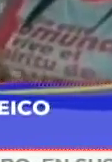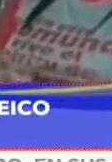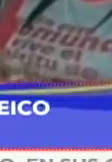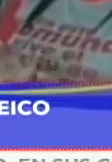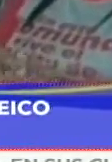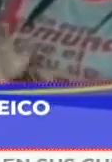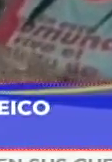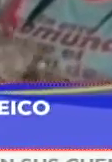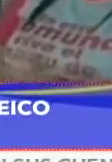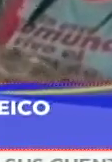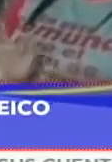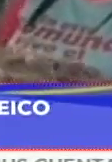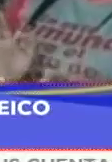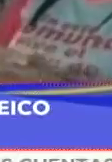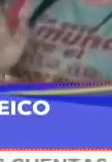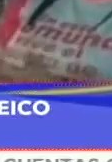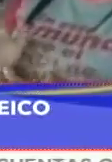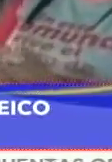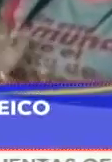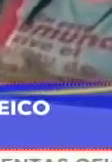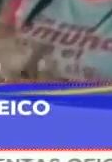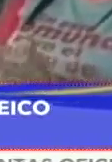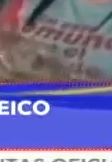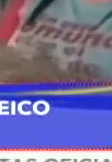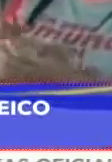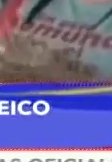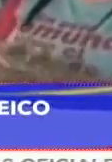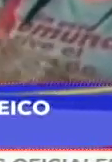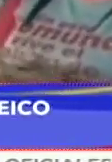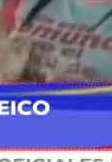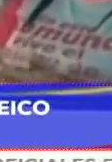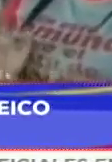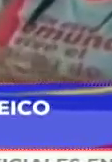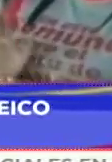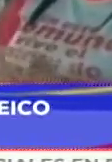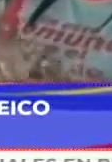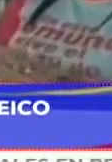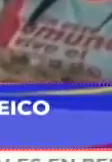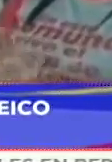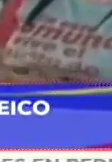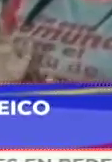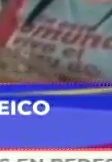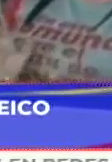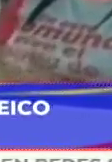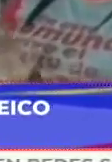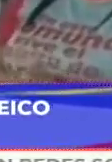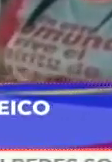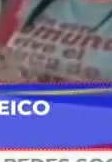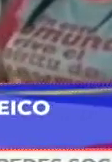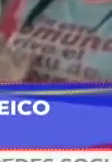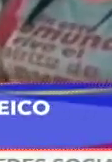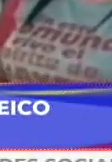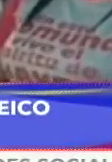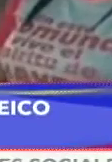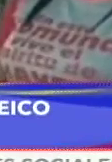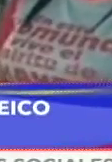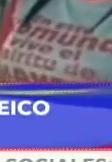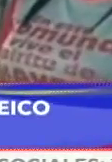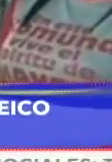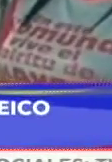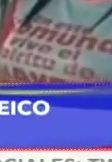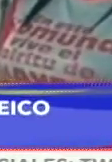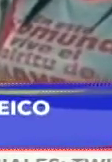comandante en jefe, aquí desde esta empresa de producción social, nosotros le decimos: producir es vencer.